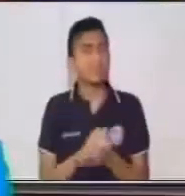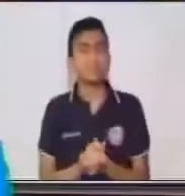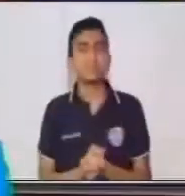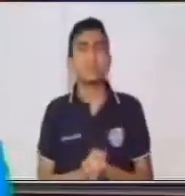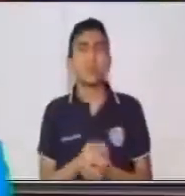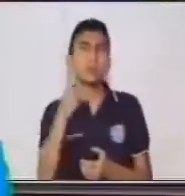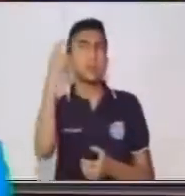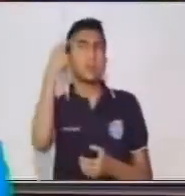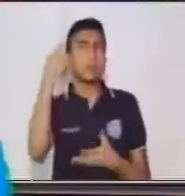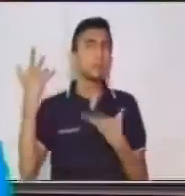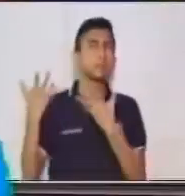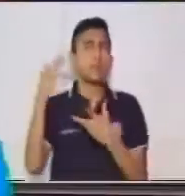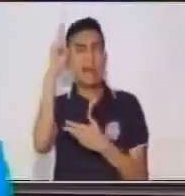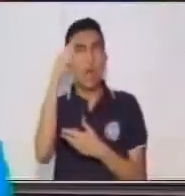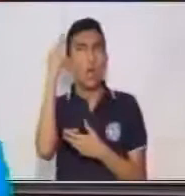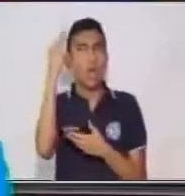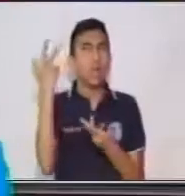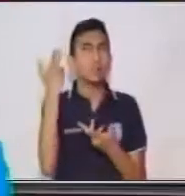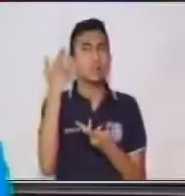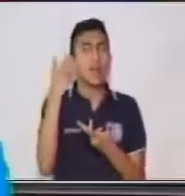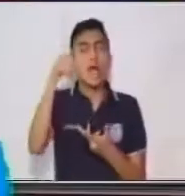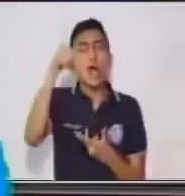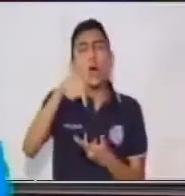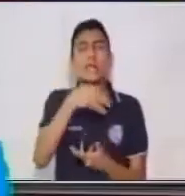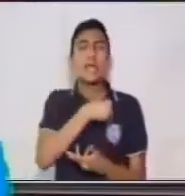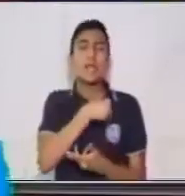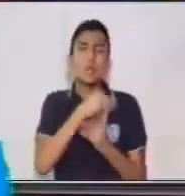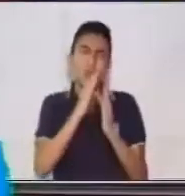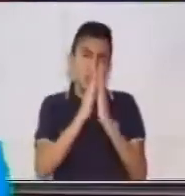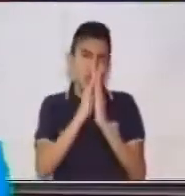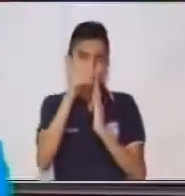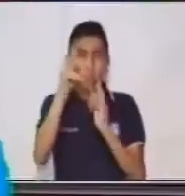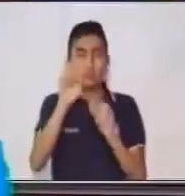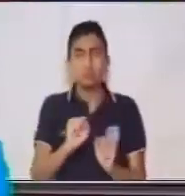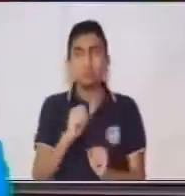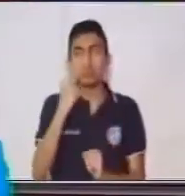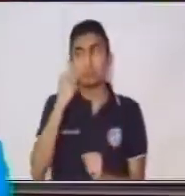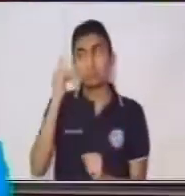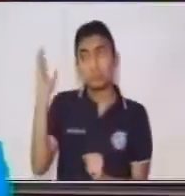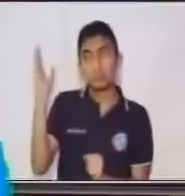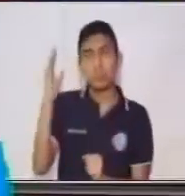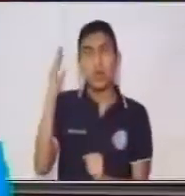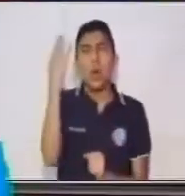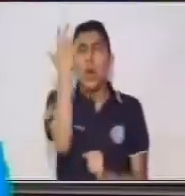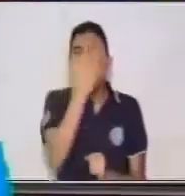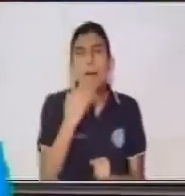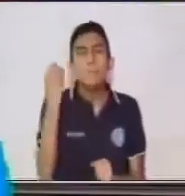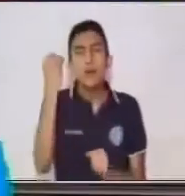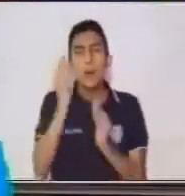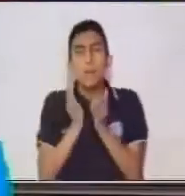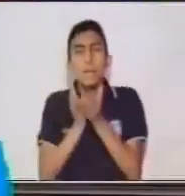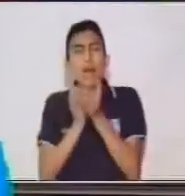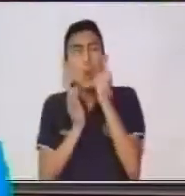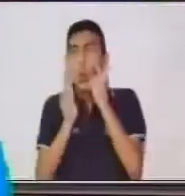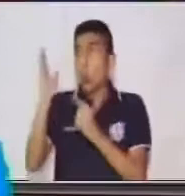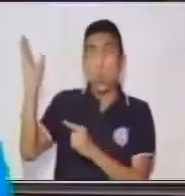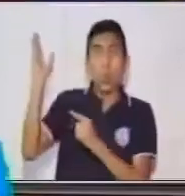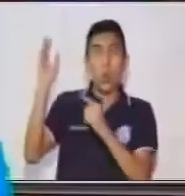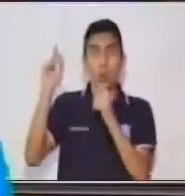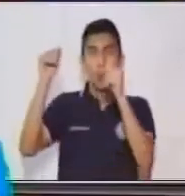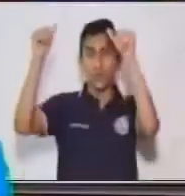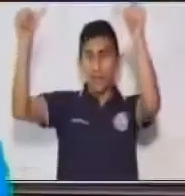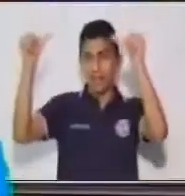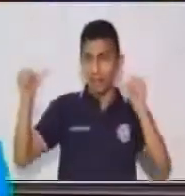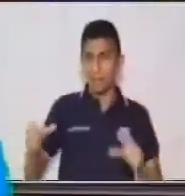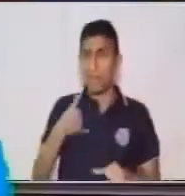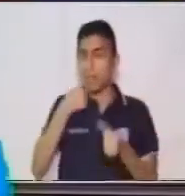Muy bien, ahora quiero que observemos este hermoso barco. ¿Sabían